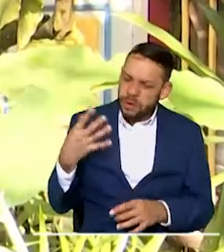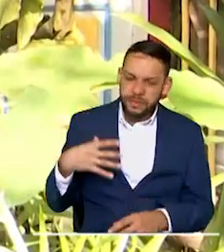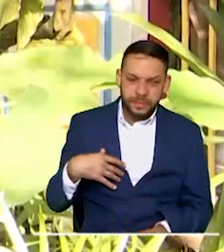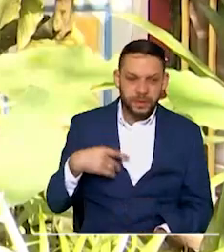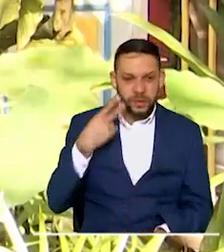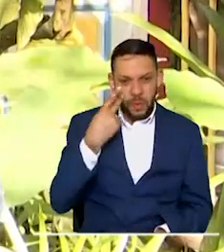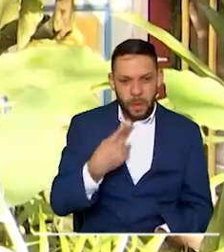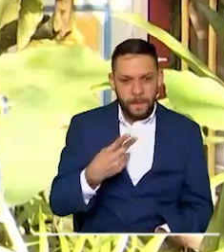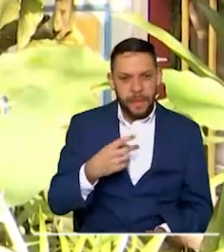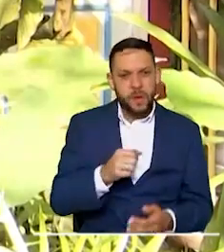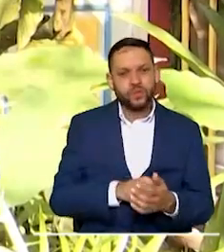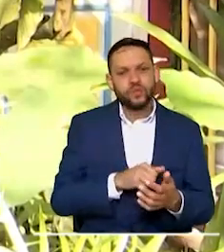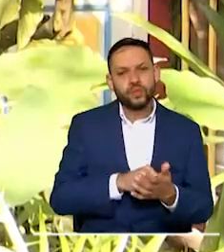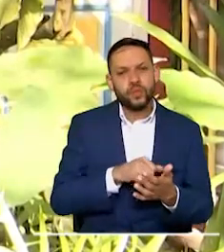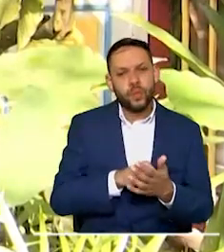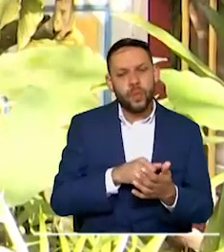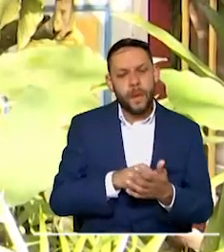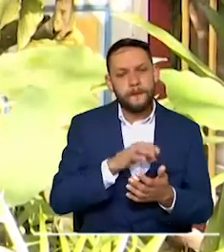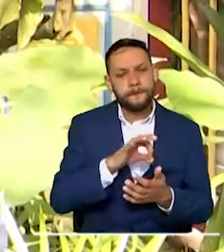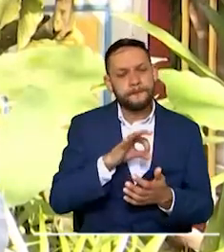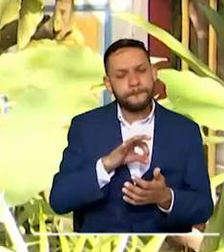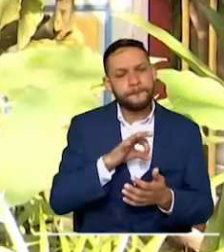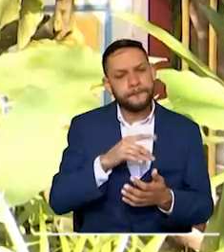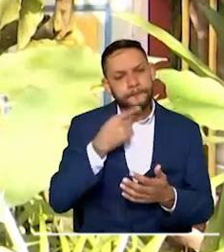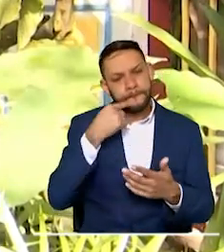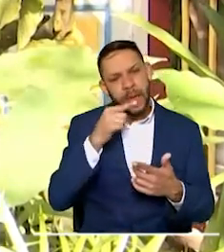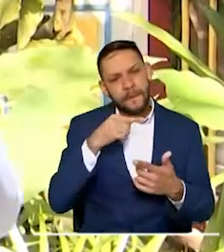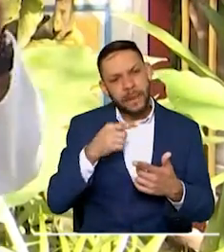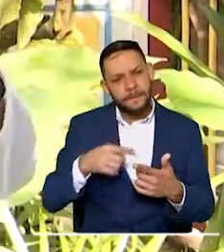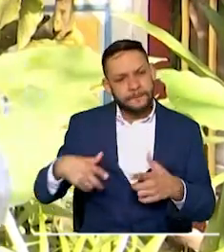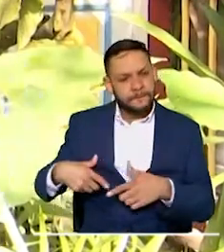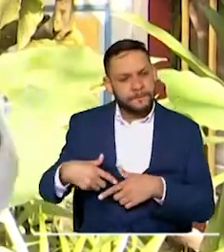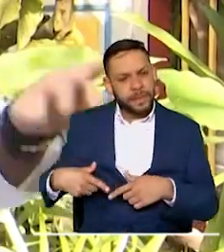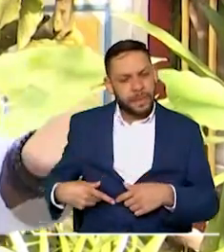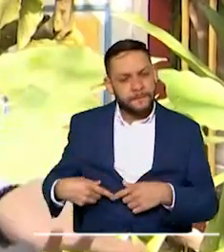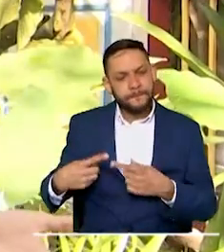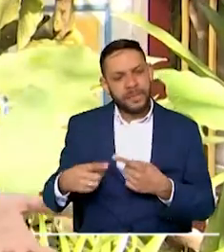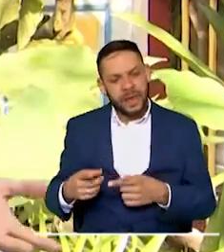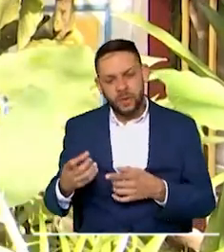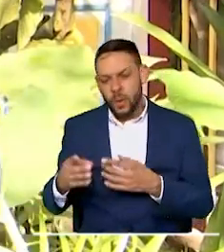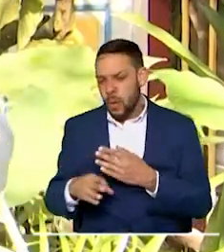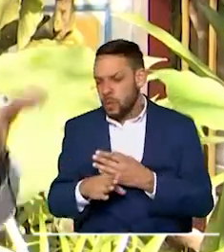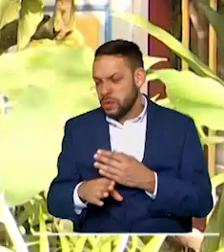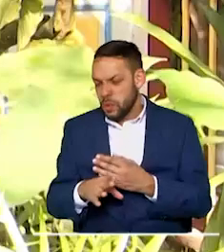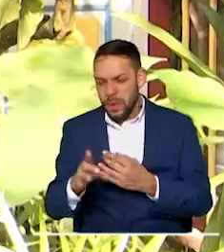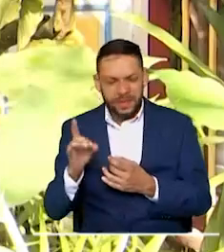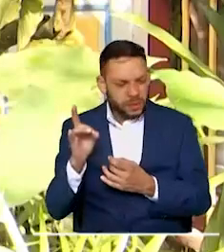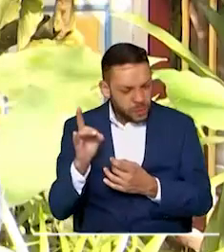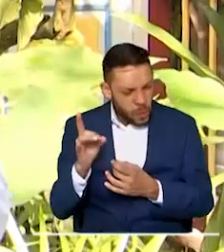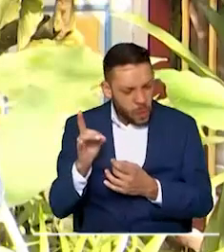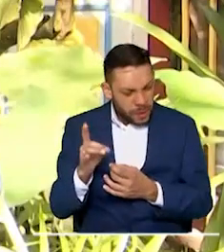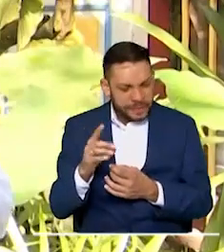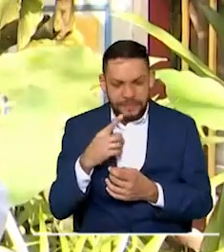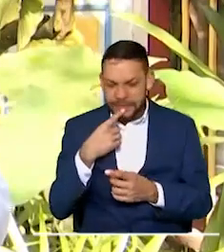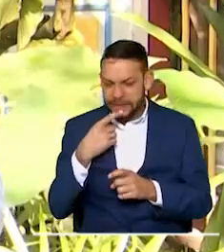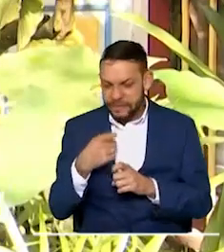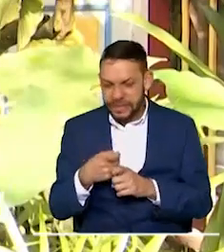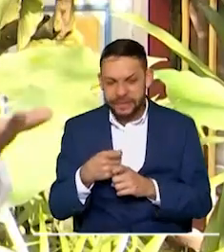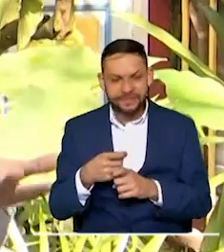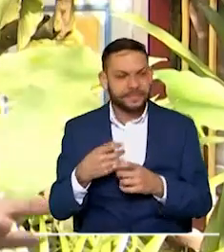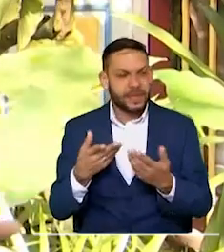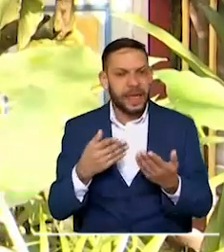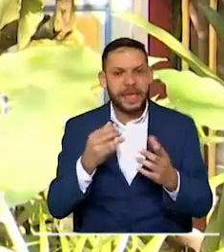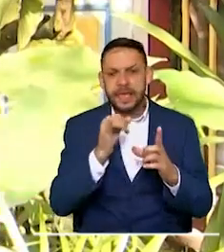bien, pero tengo que pensar en que algo está pasando en el hígado. Y ya sé que por imagen no vi nada que me permitiera